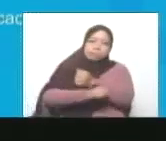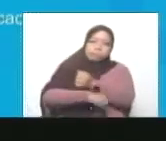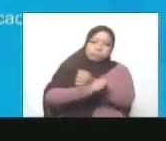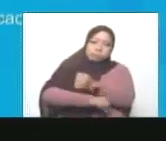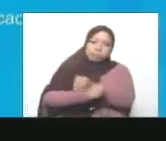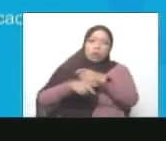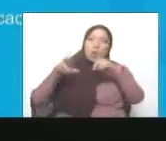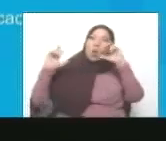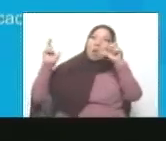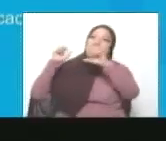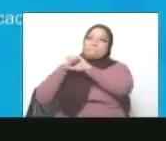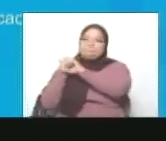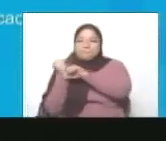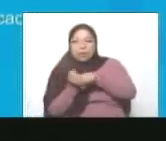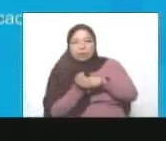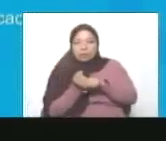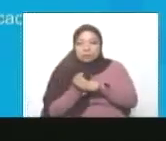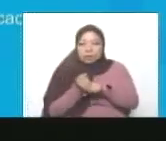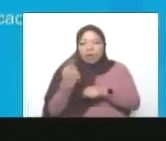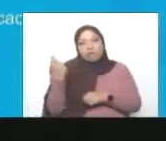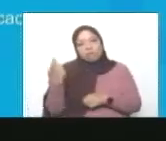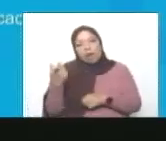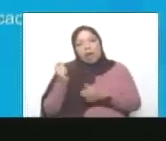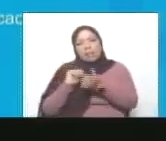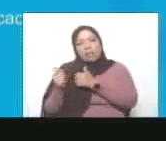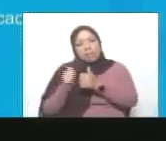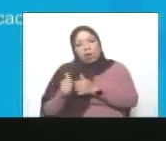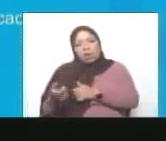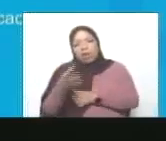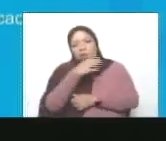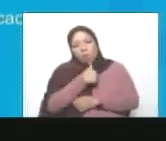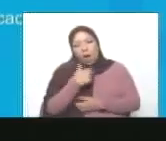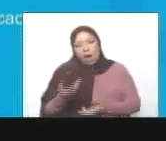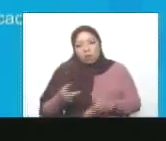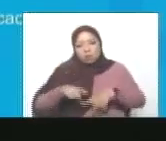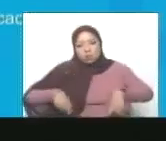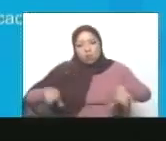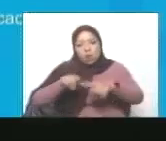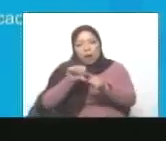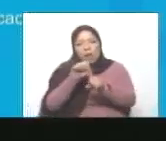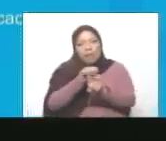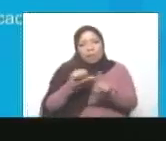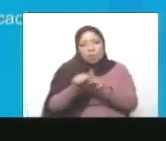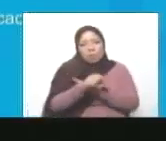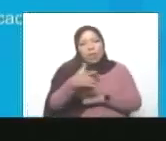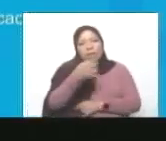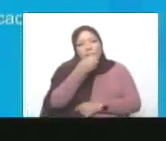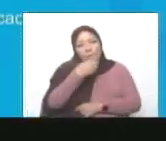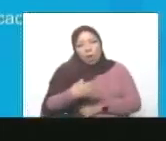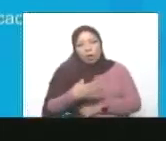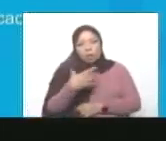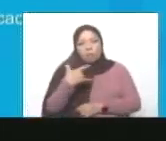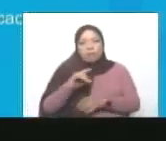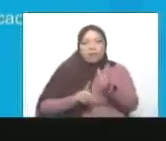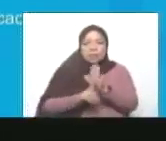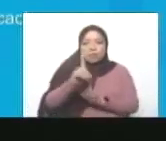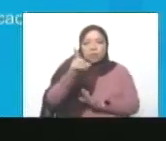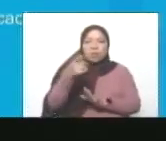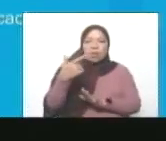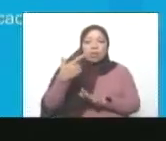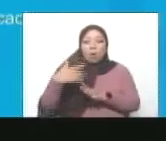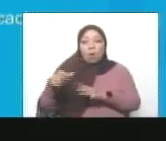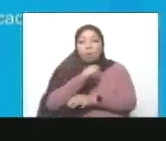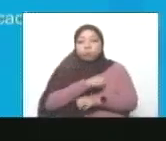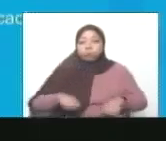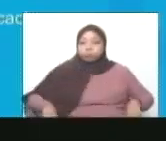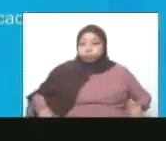practican béisbol, y queremos también brindarles los espacios acordes para que se desarrollen y alejarlos del ocio y